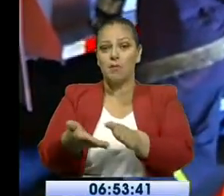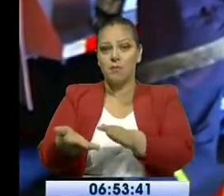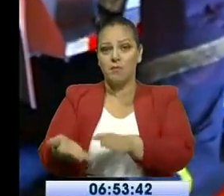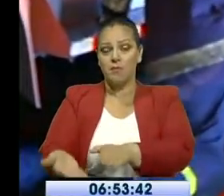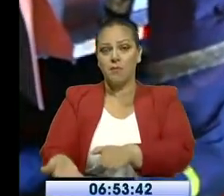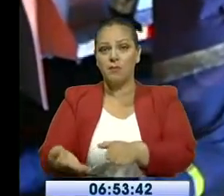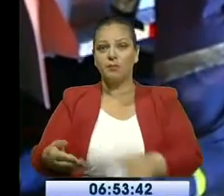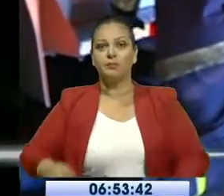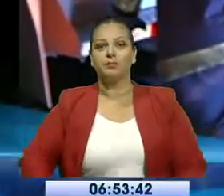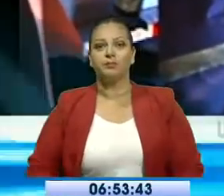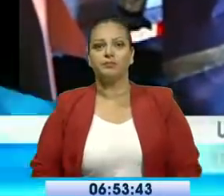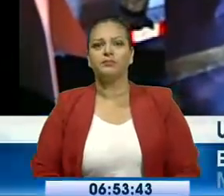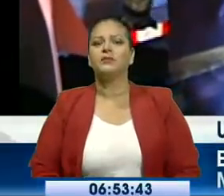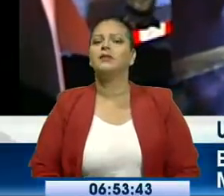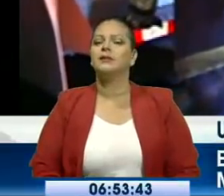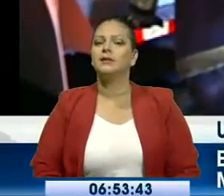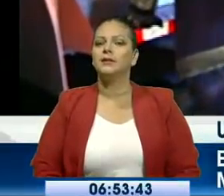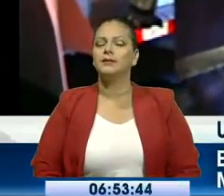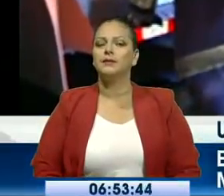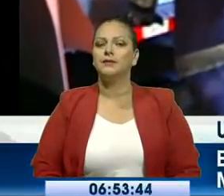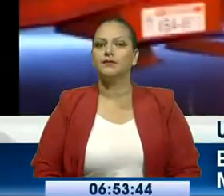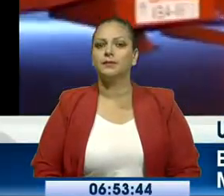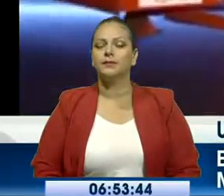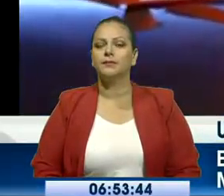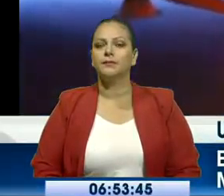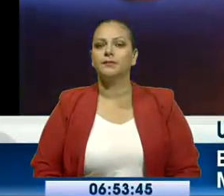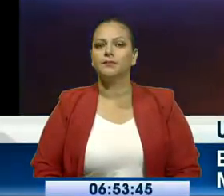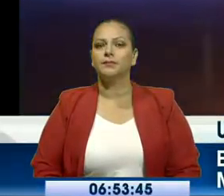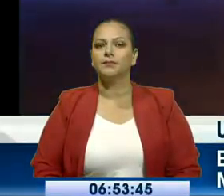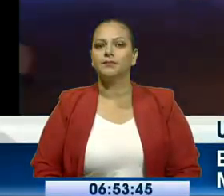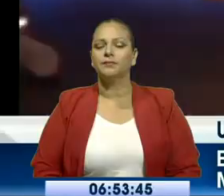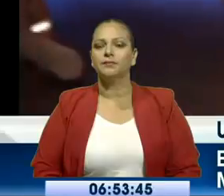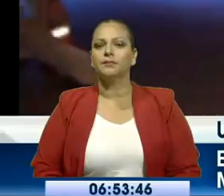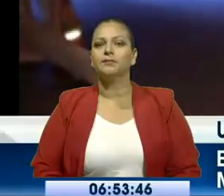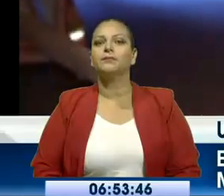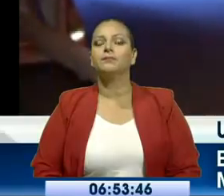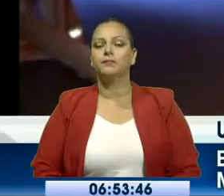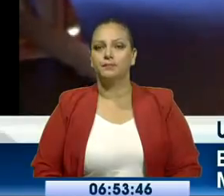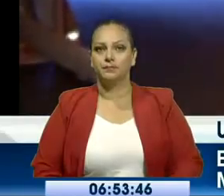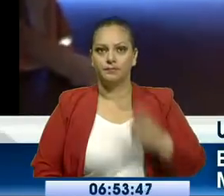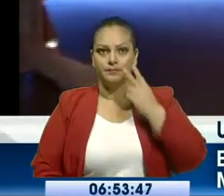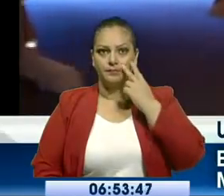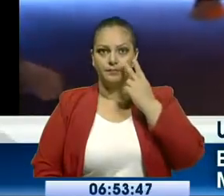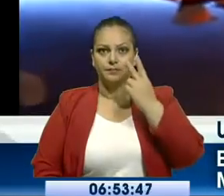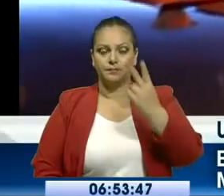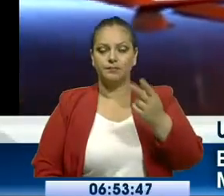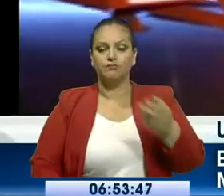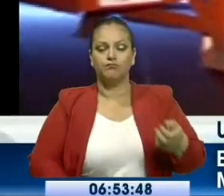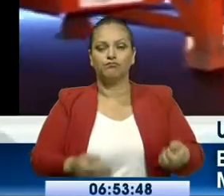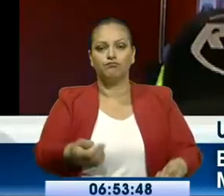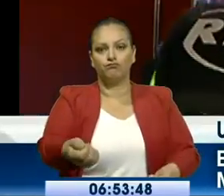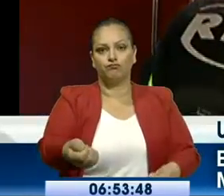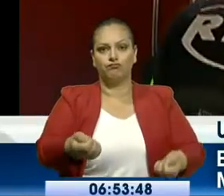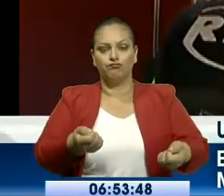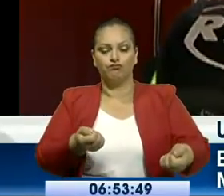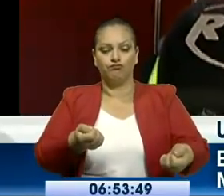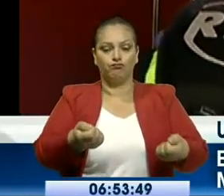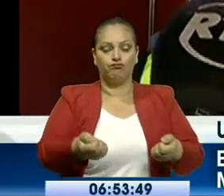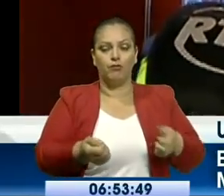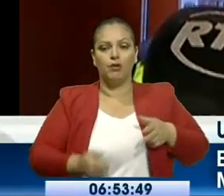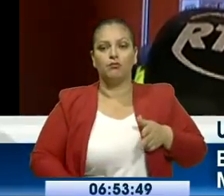que circulaba en sentido del puerto marítimo hacia acá, al Trinipuerto, vira aquí hacia